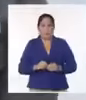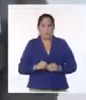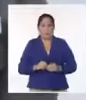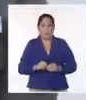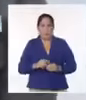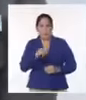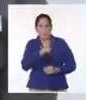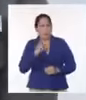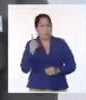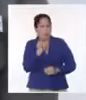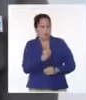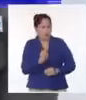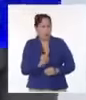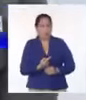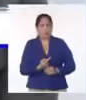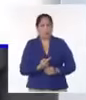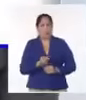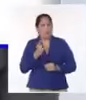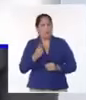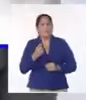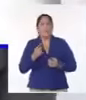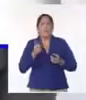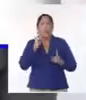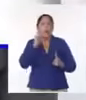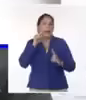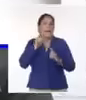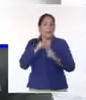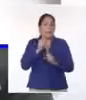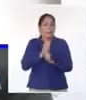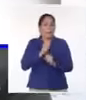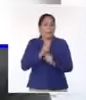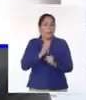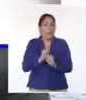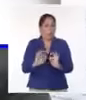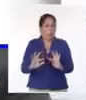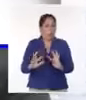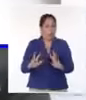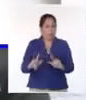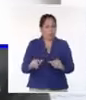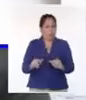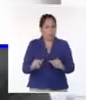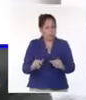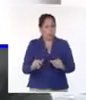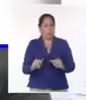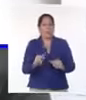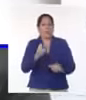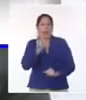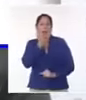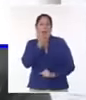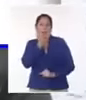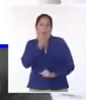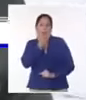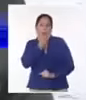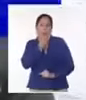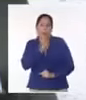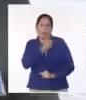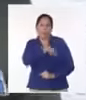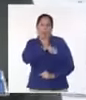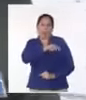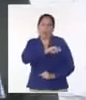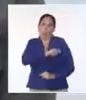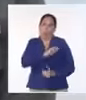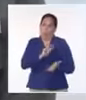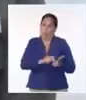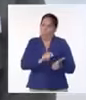Nosotros tenemos como política de trabajo en los hechos de corrupción, donde se afecta directamente la canasta básica o los productos destinados a